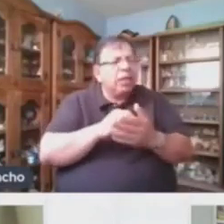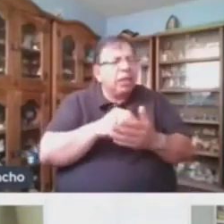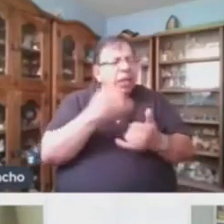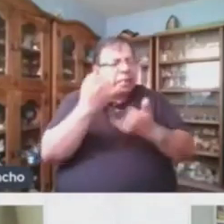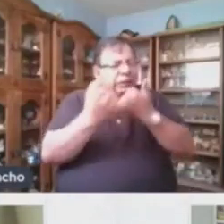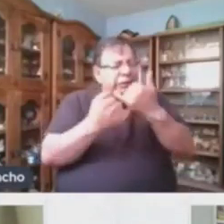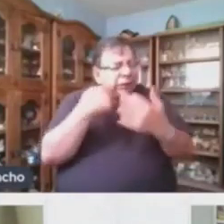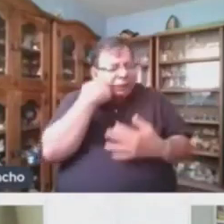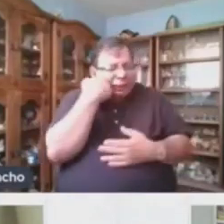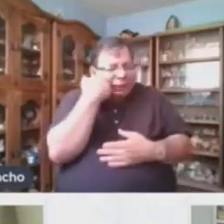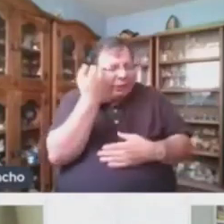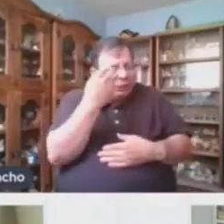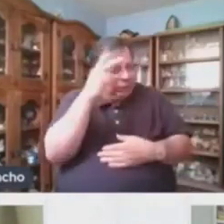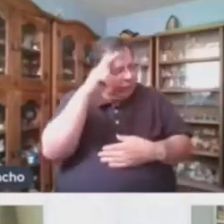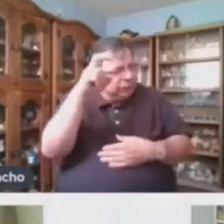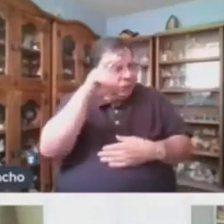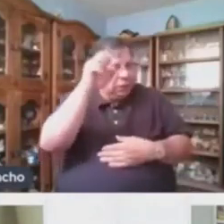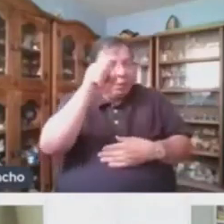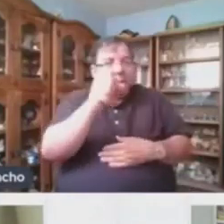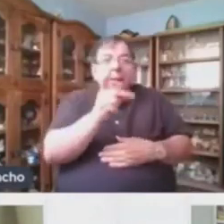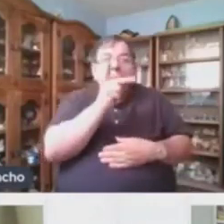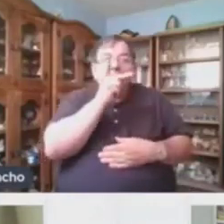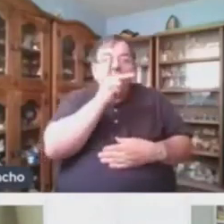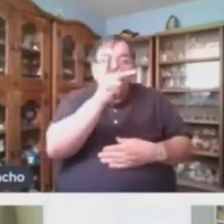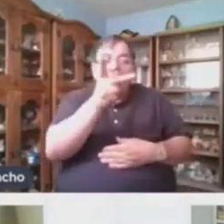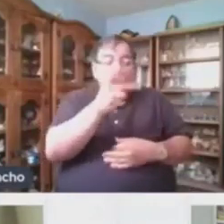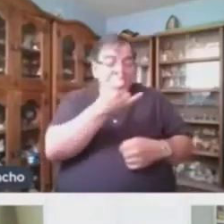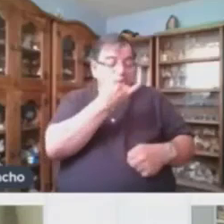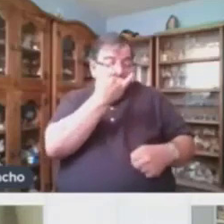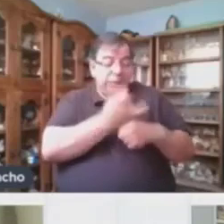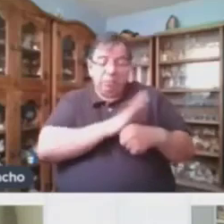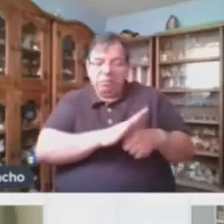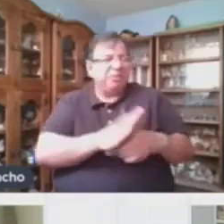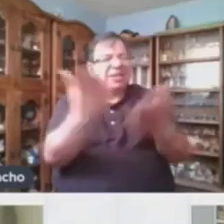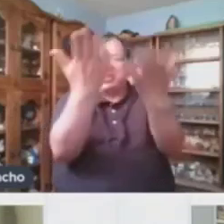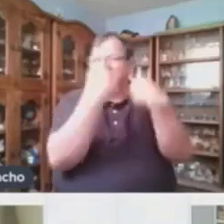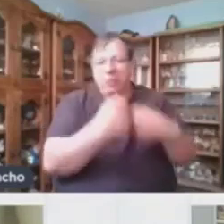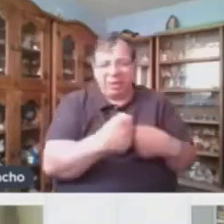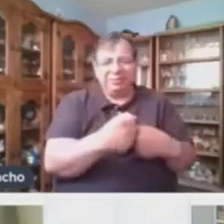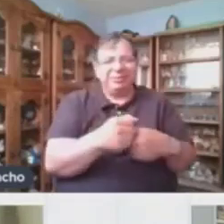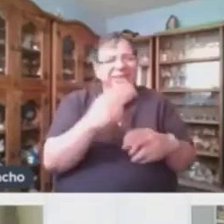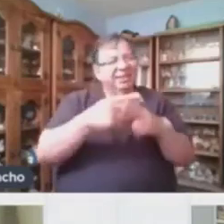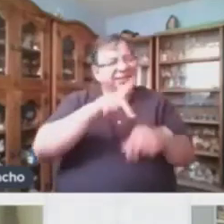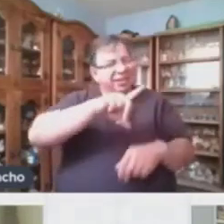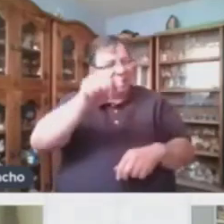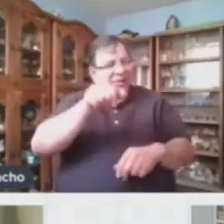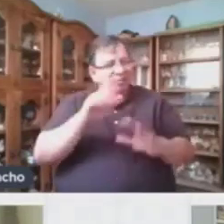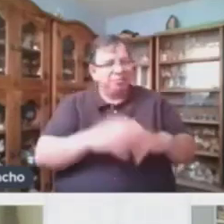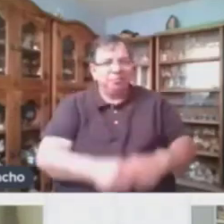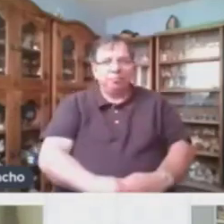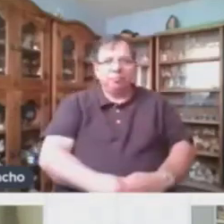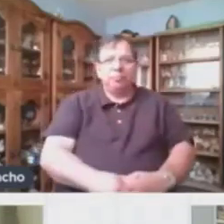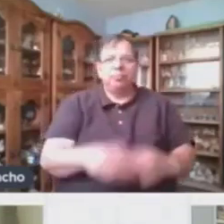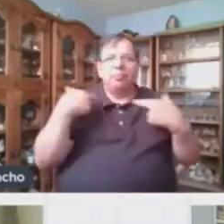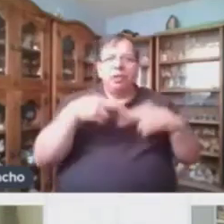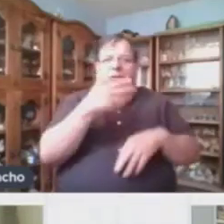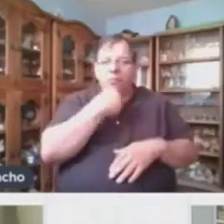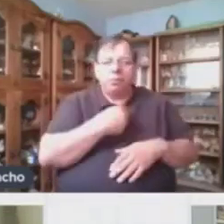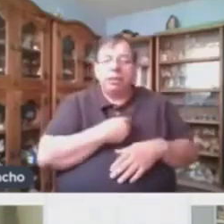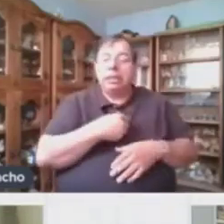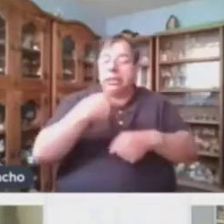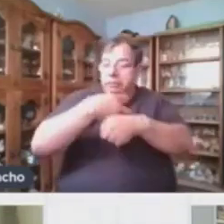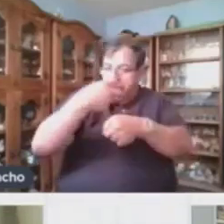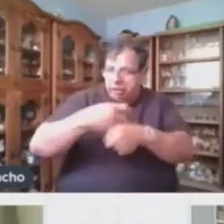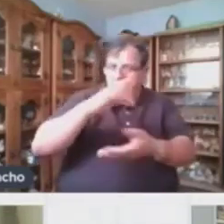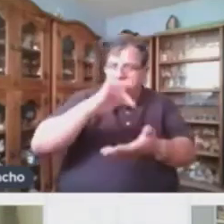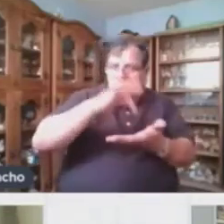Desea La Palabra Imposible No Existe Hasta Luego Muchas Gracias Por la Invitación